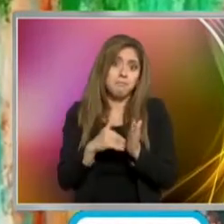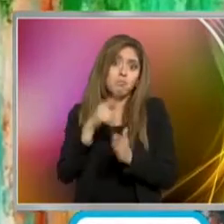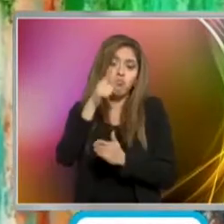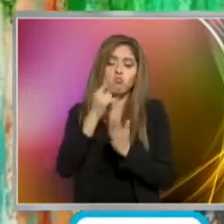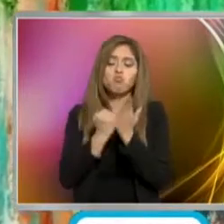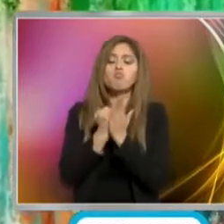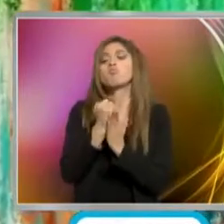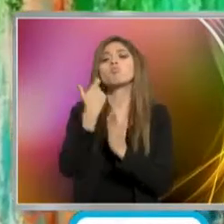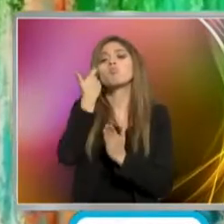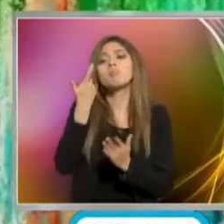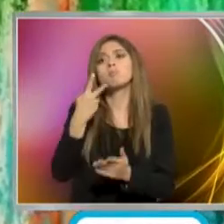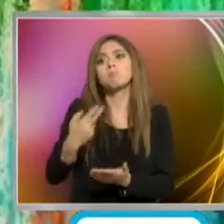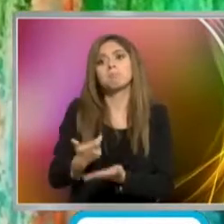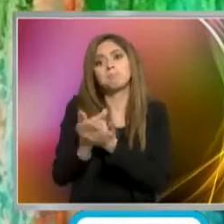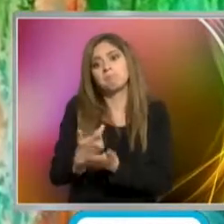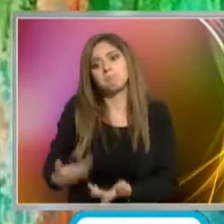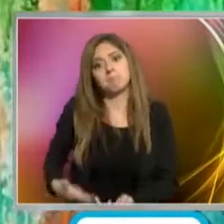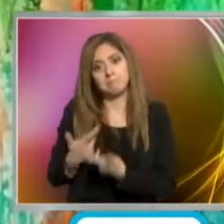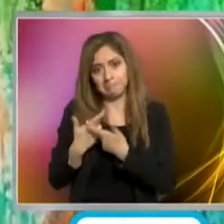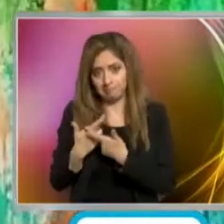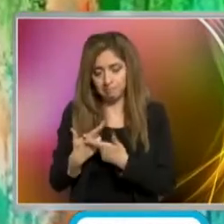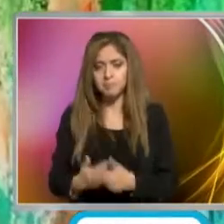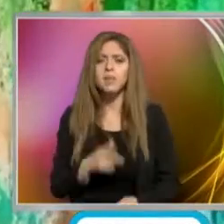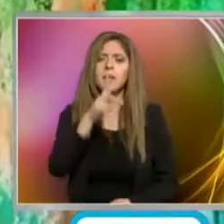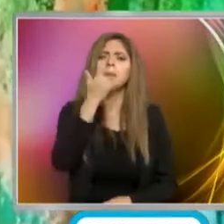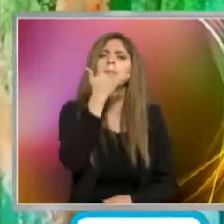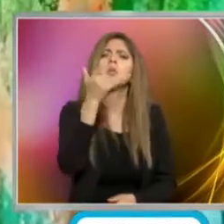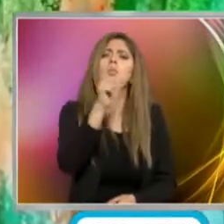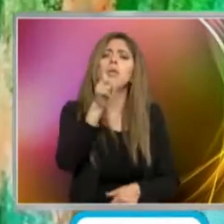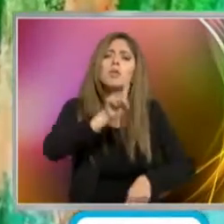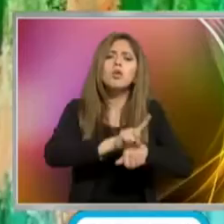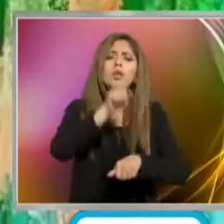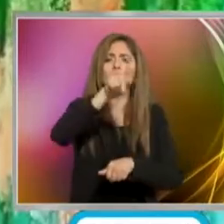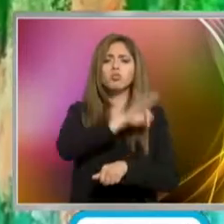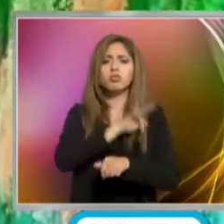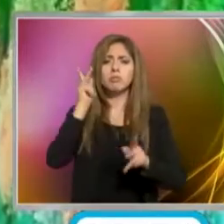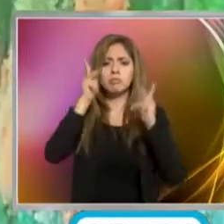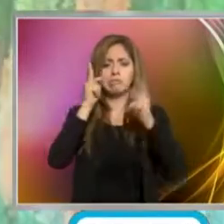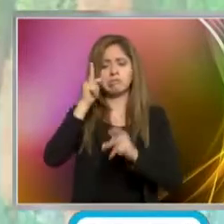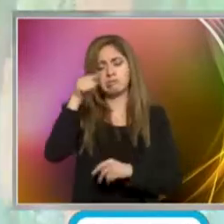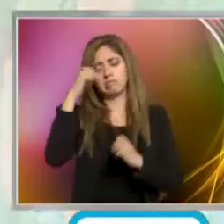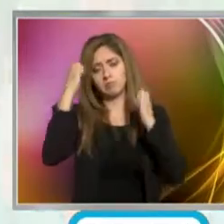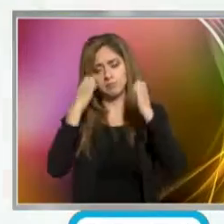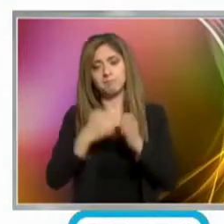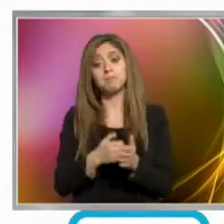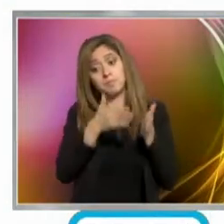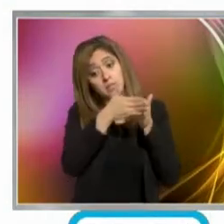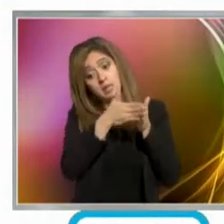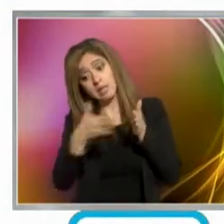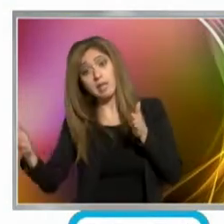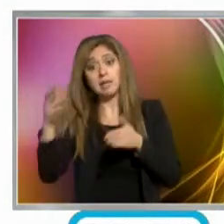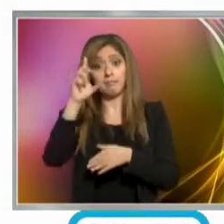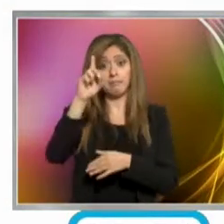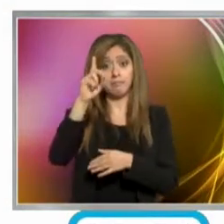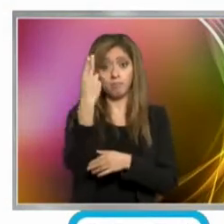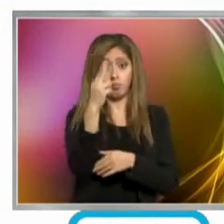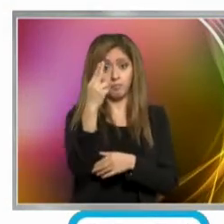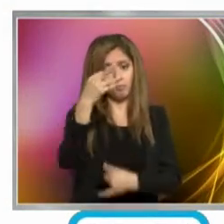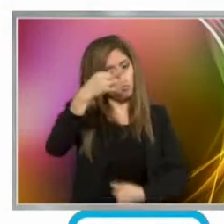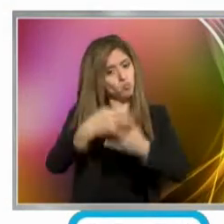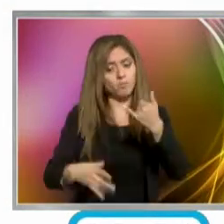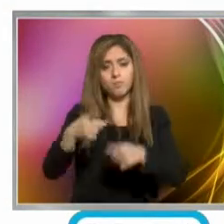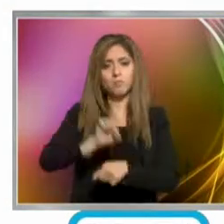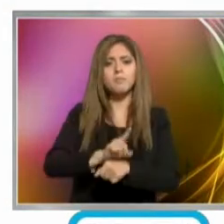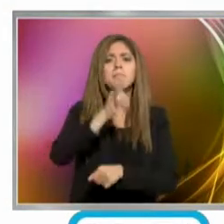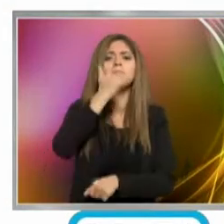pueda. Exactamente. ¿Cuál es el día, hasta qué día podemos disfrutar de esta exposición? Hasta el 30 de noviembre es el último. ¿Hasta el 30 de